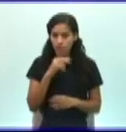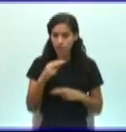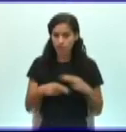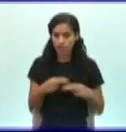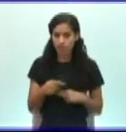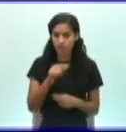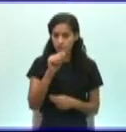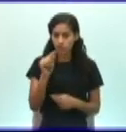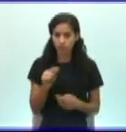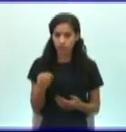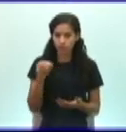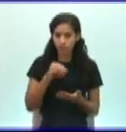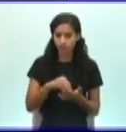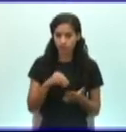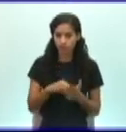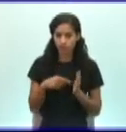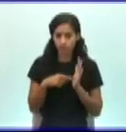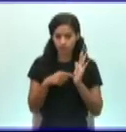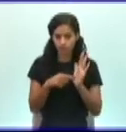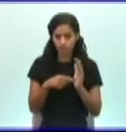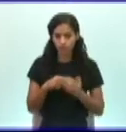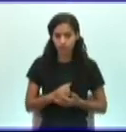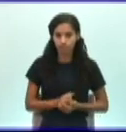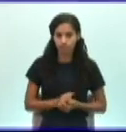actividad que les voy a mostrar en pantalla.